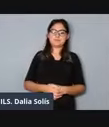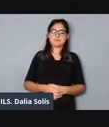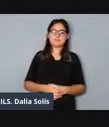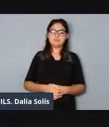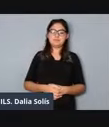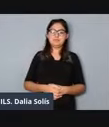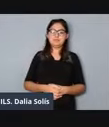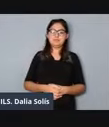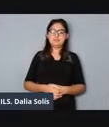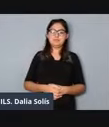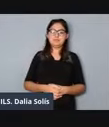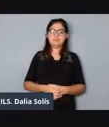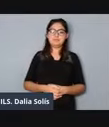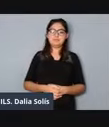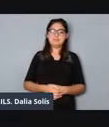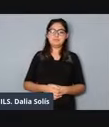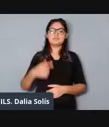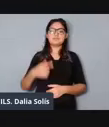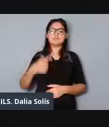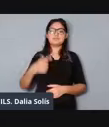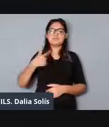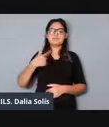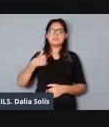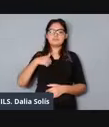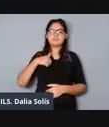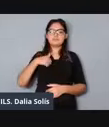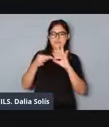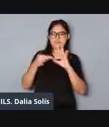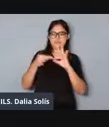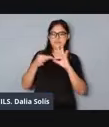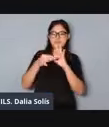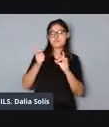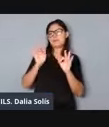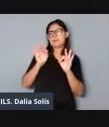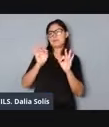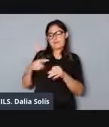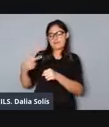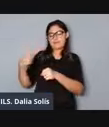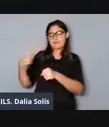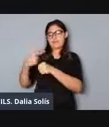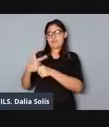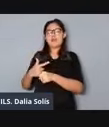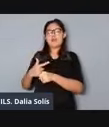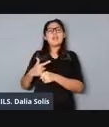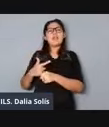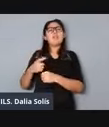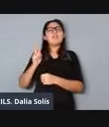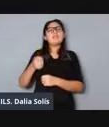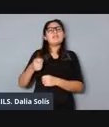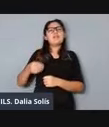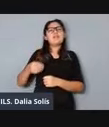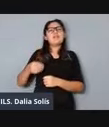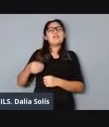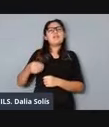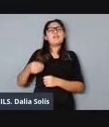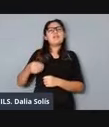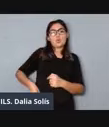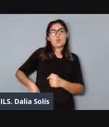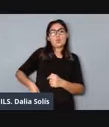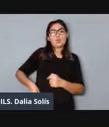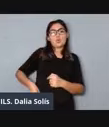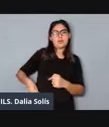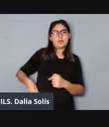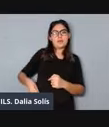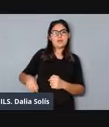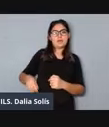hay algo, la culpa nos va a identificar que hay algo que no estamos teniendo en cuenta o que hay algo que debemos redefinir o que hay algo